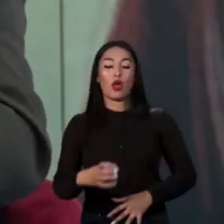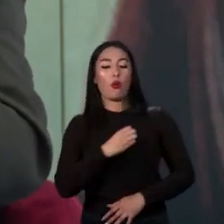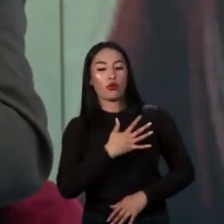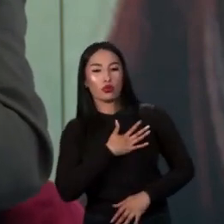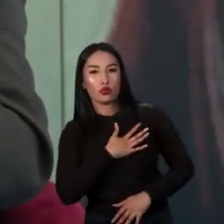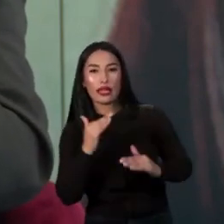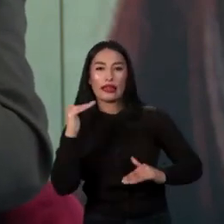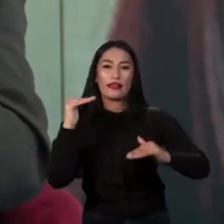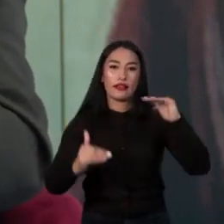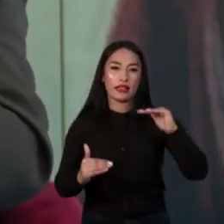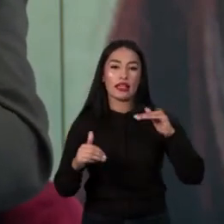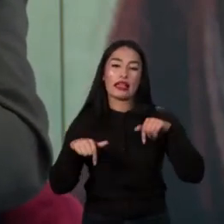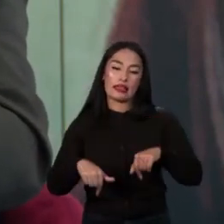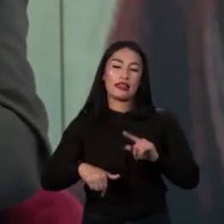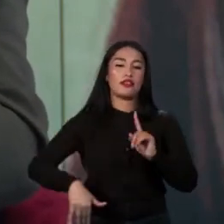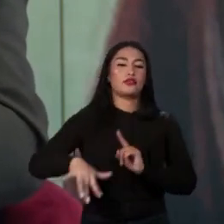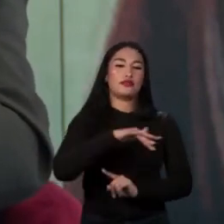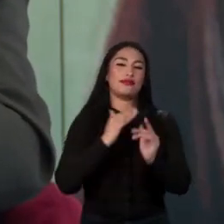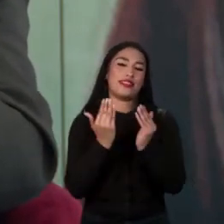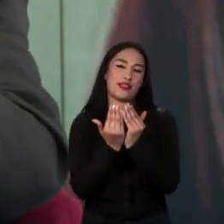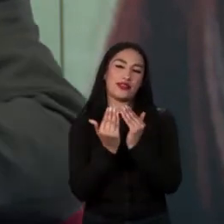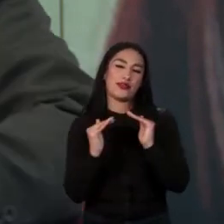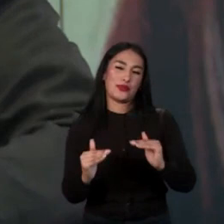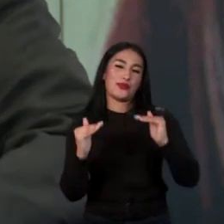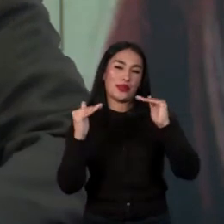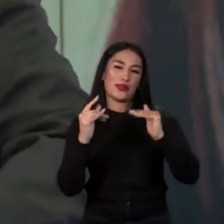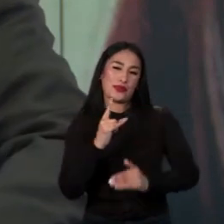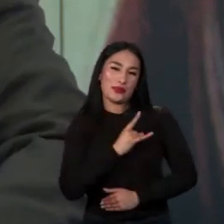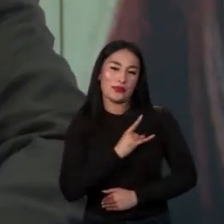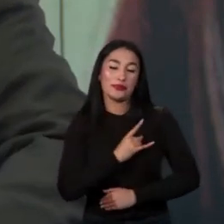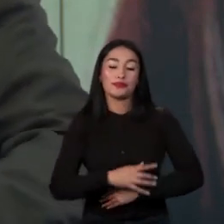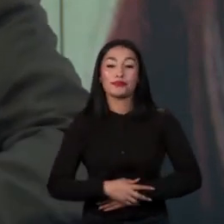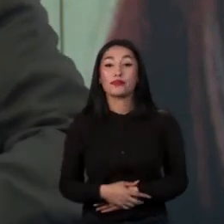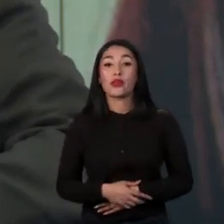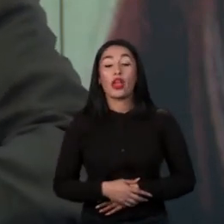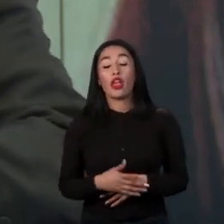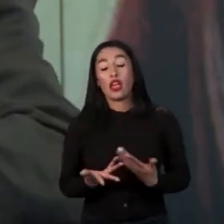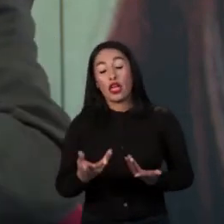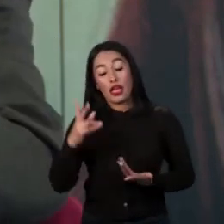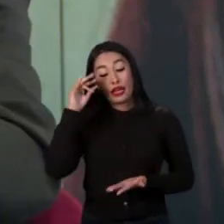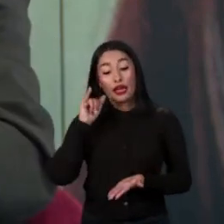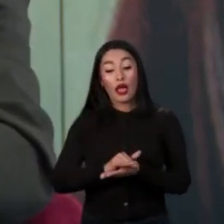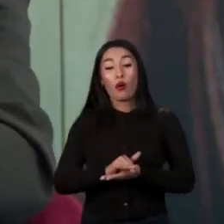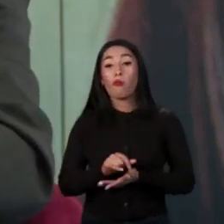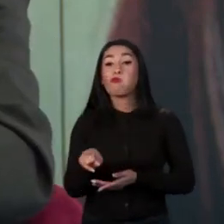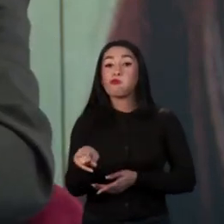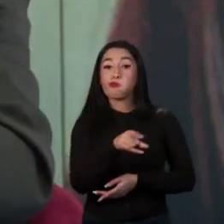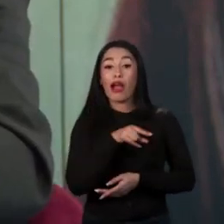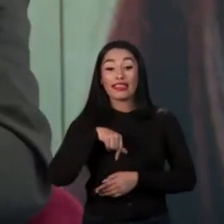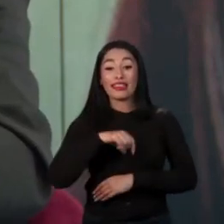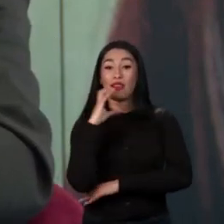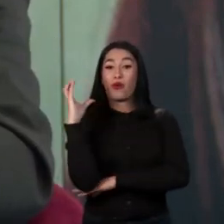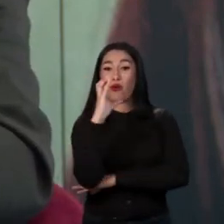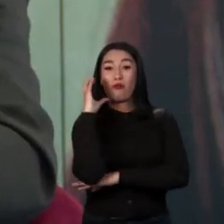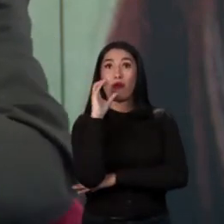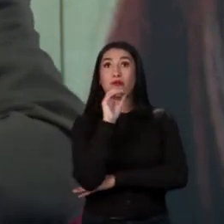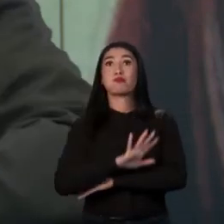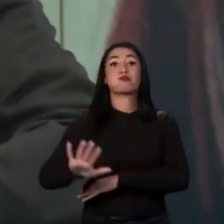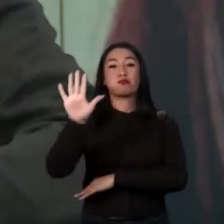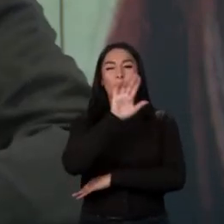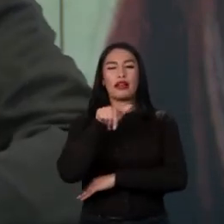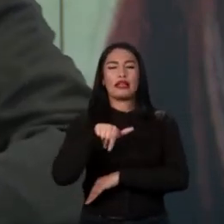ámbito de la educación superior. Y yo considero que para las instituciones de educación superior en Colombia,